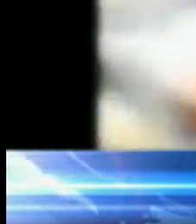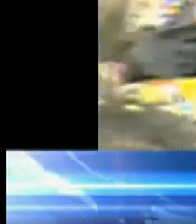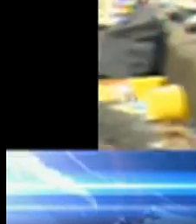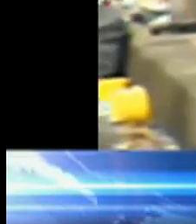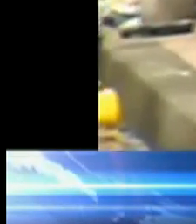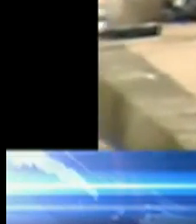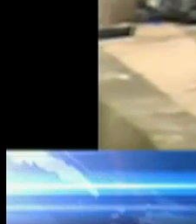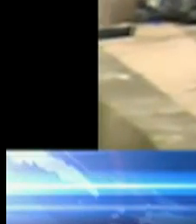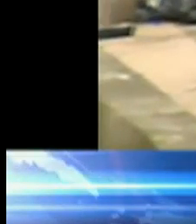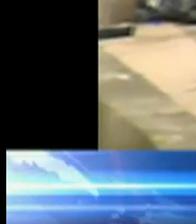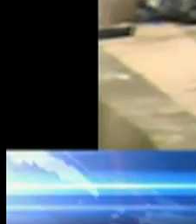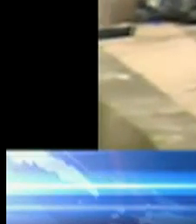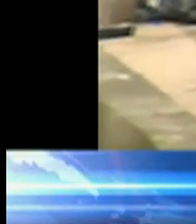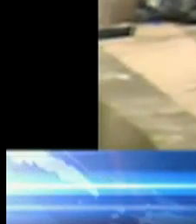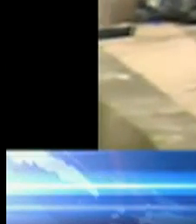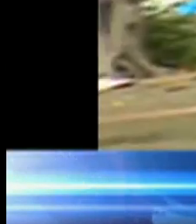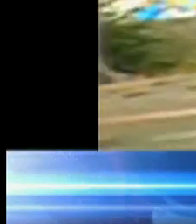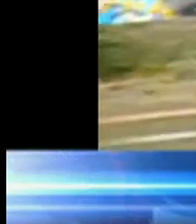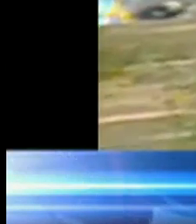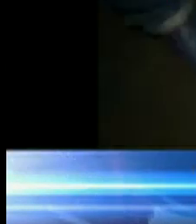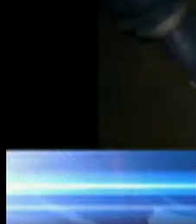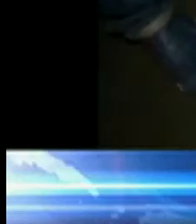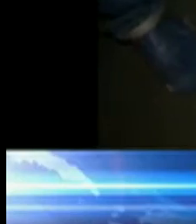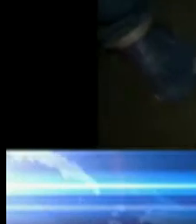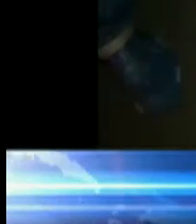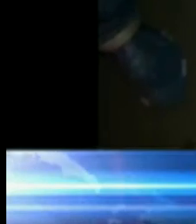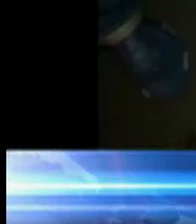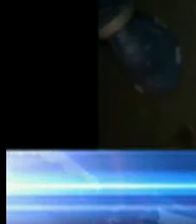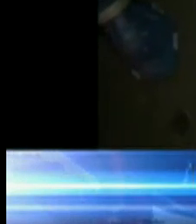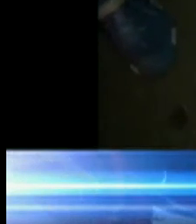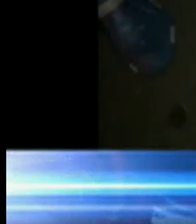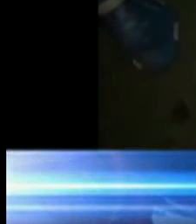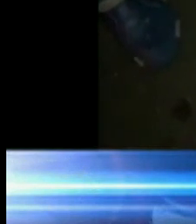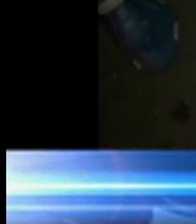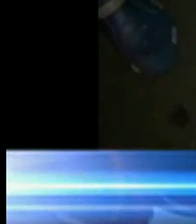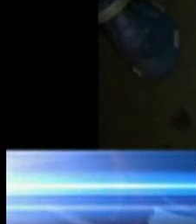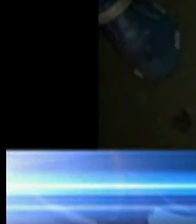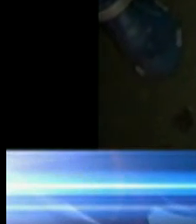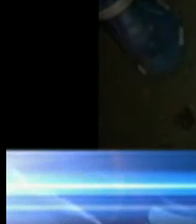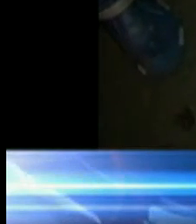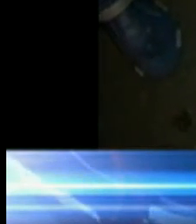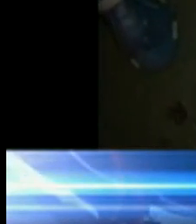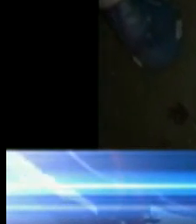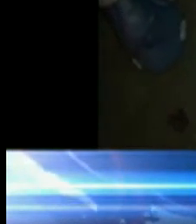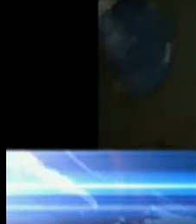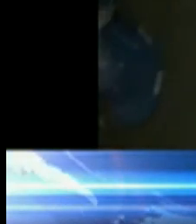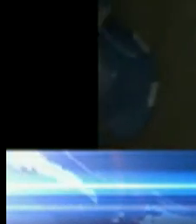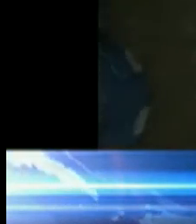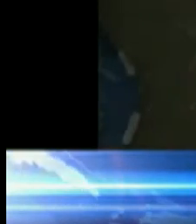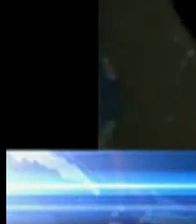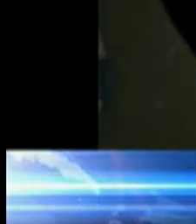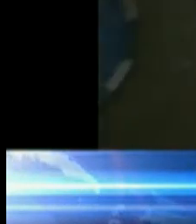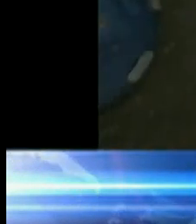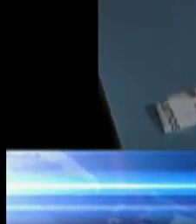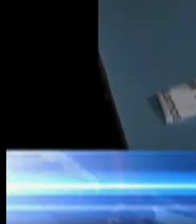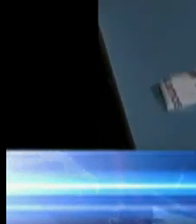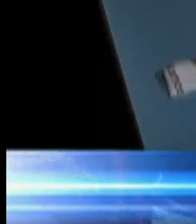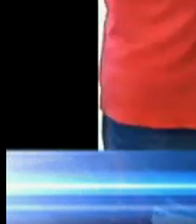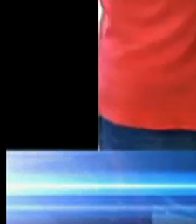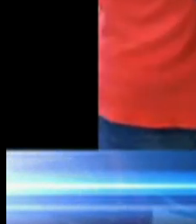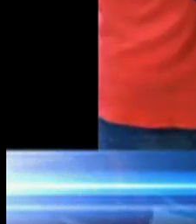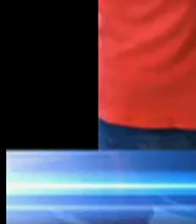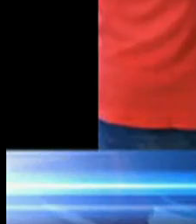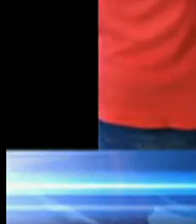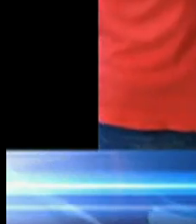presunto expendedor y lo entregaron a la fiscalía. Además, piden el cambio